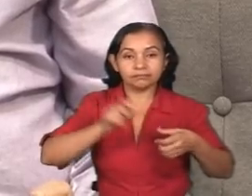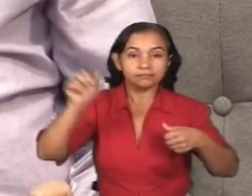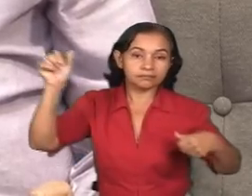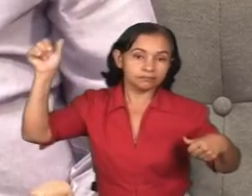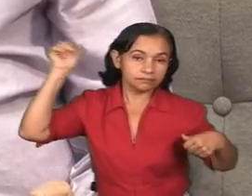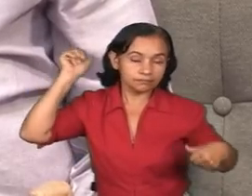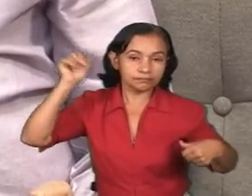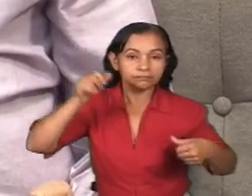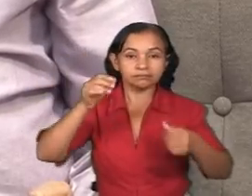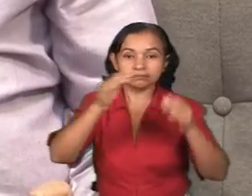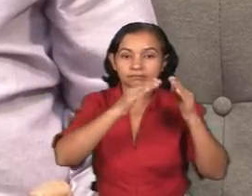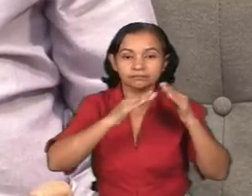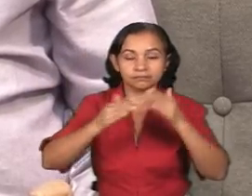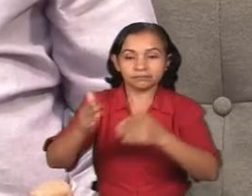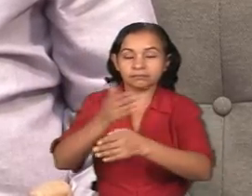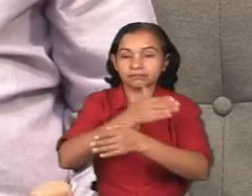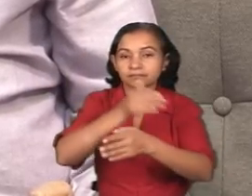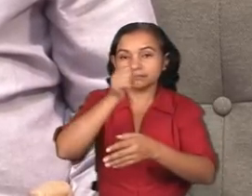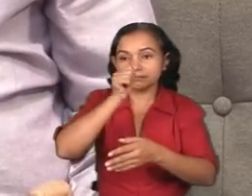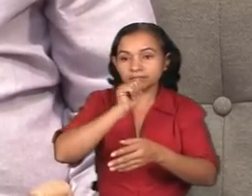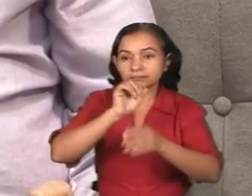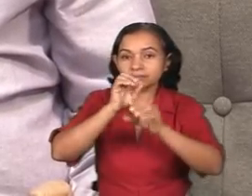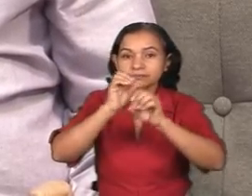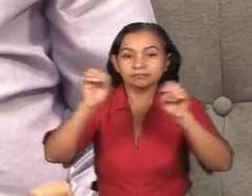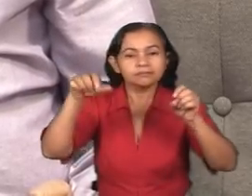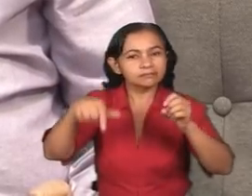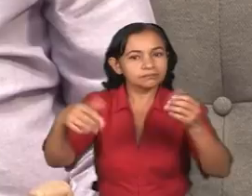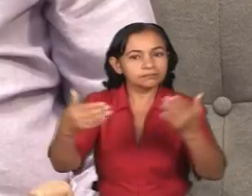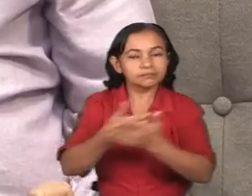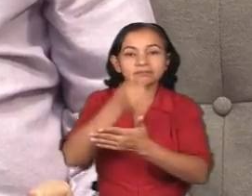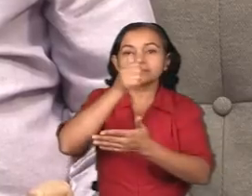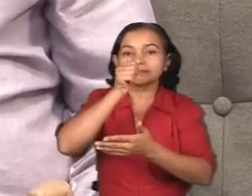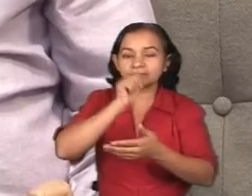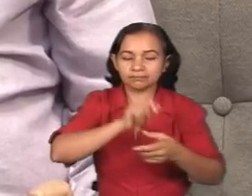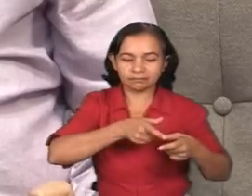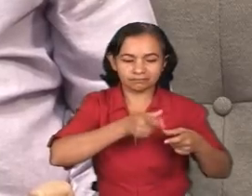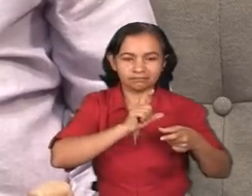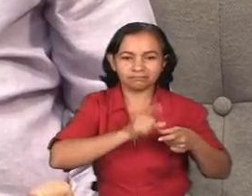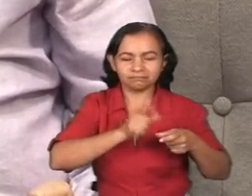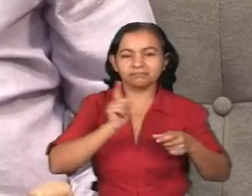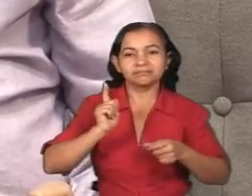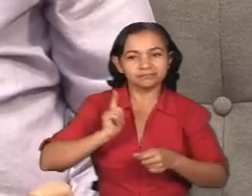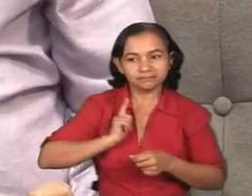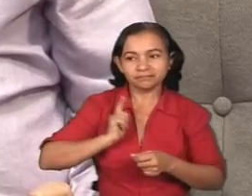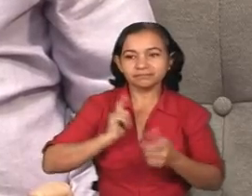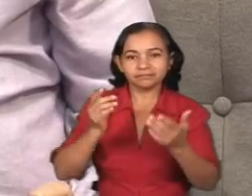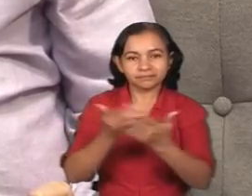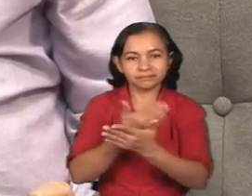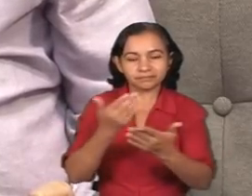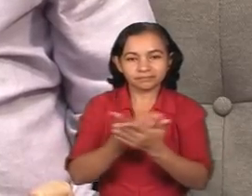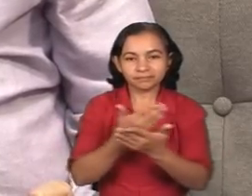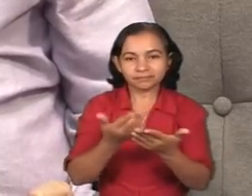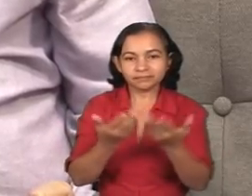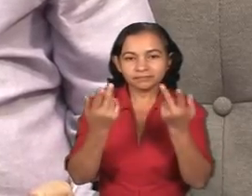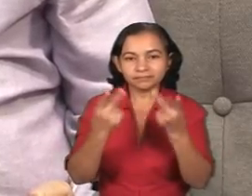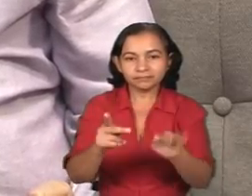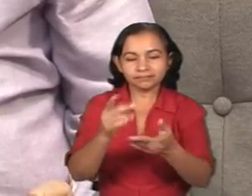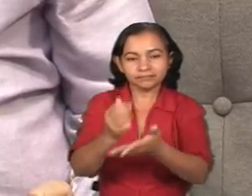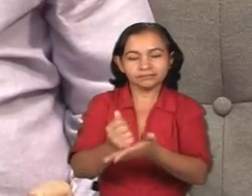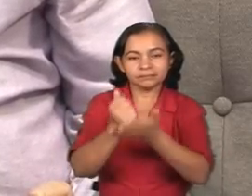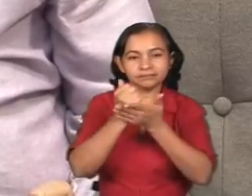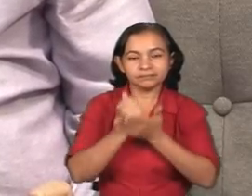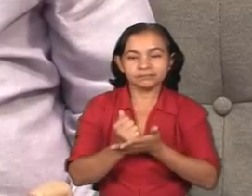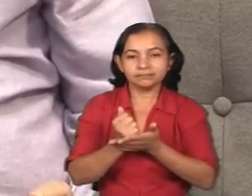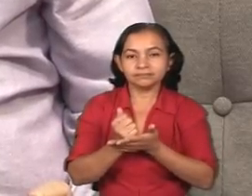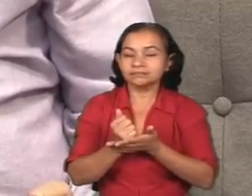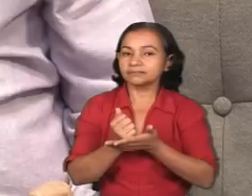Es decir, ciudades que no tenían agua casi, hoy por hoy tienen agua potable y tienen alcantarillado sanitario. Pero además nos permitió también este año,